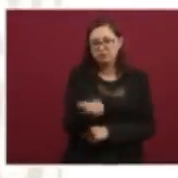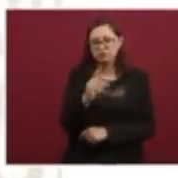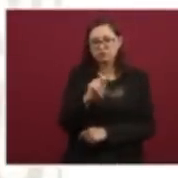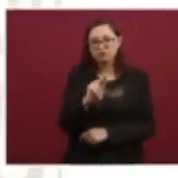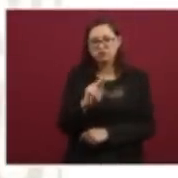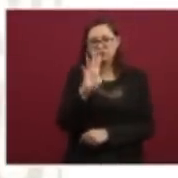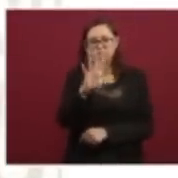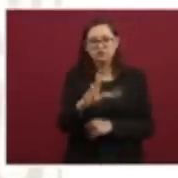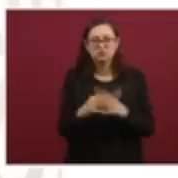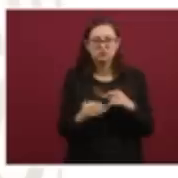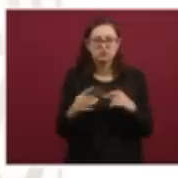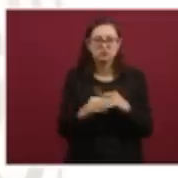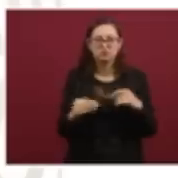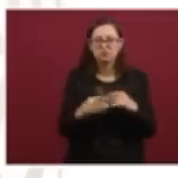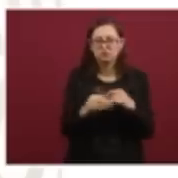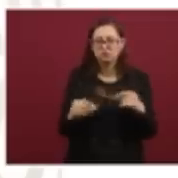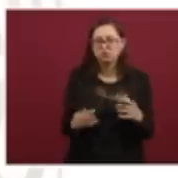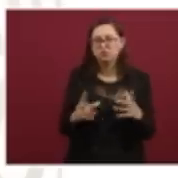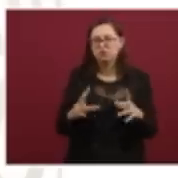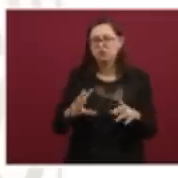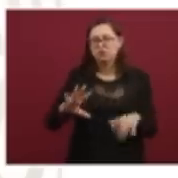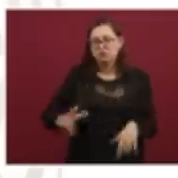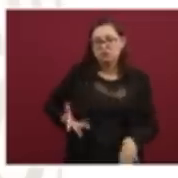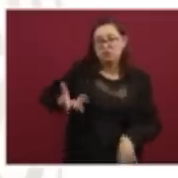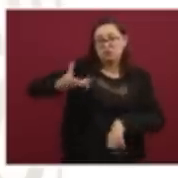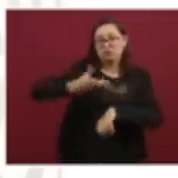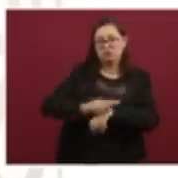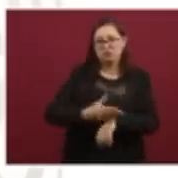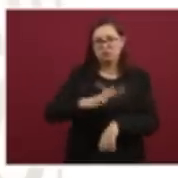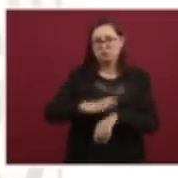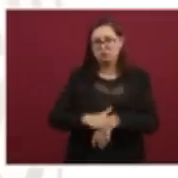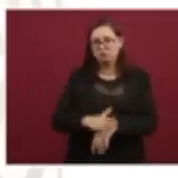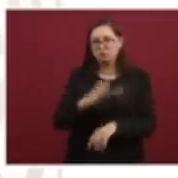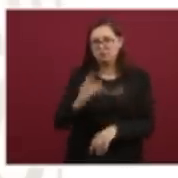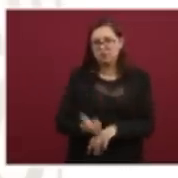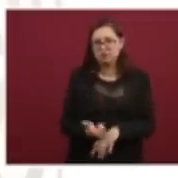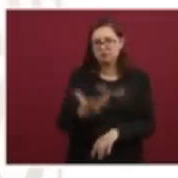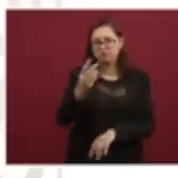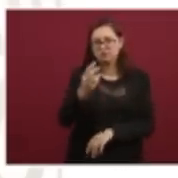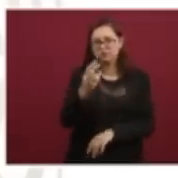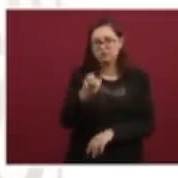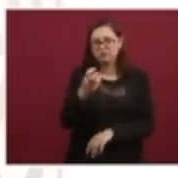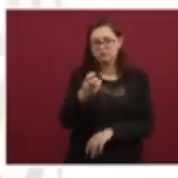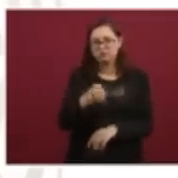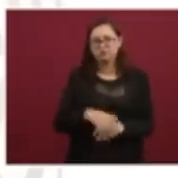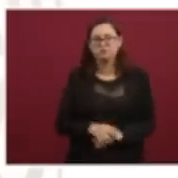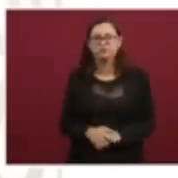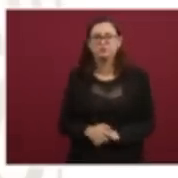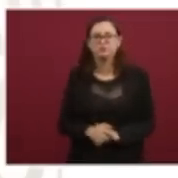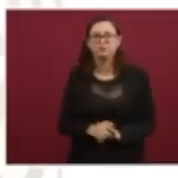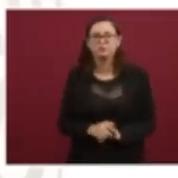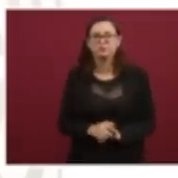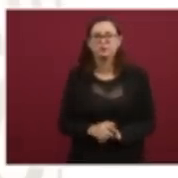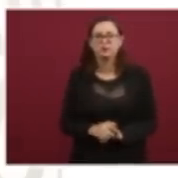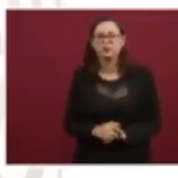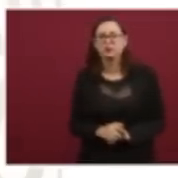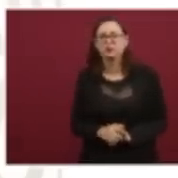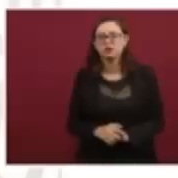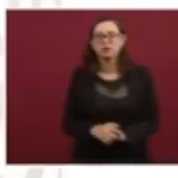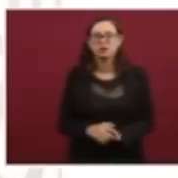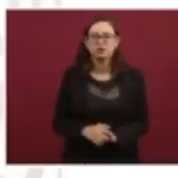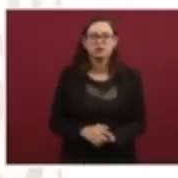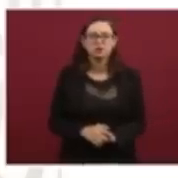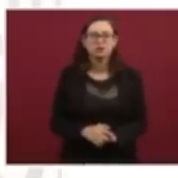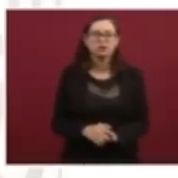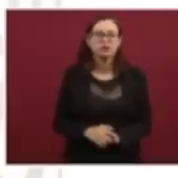22.85 pesos por litro y un margen de 3.26 pesos por litro, mientras que la más representativa